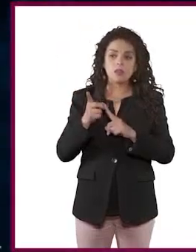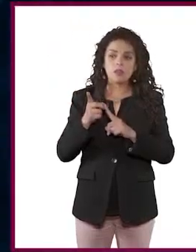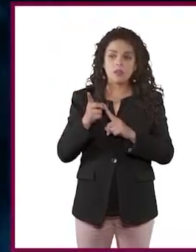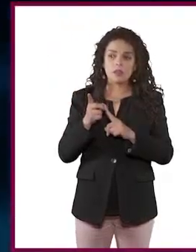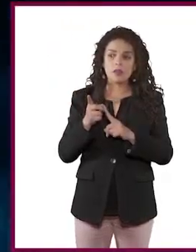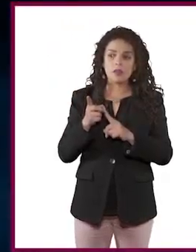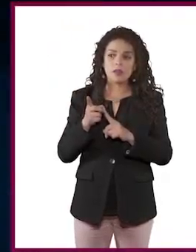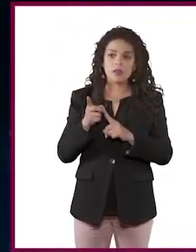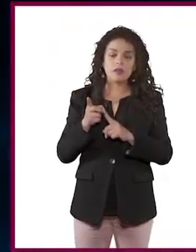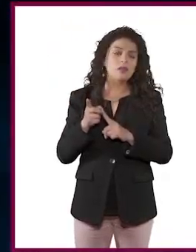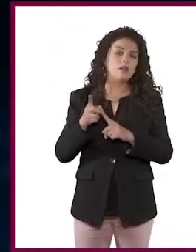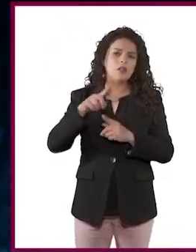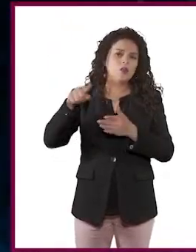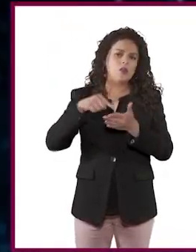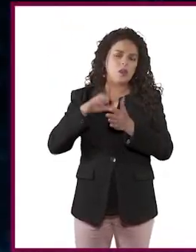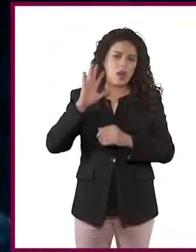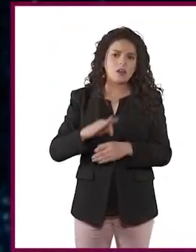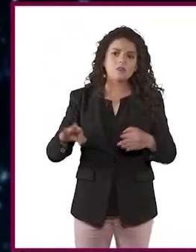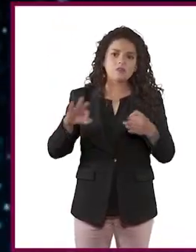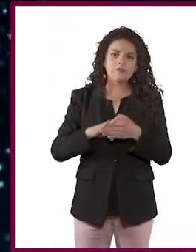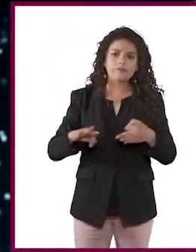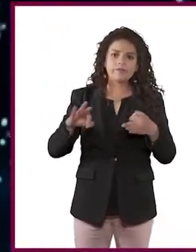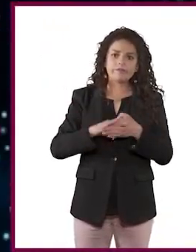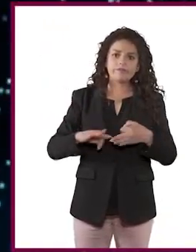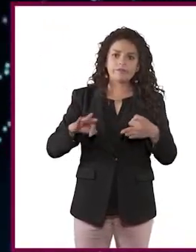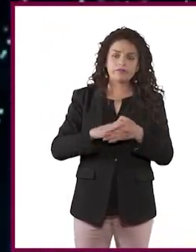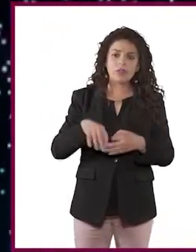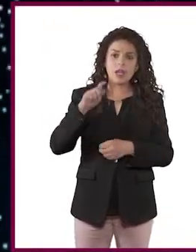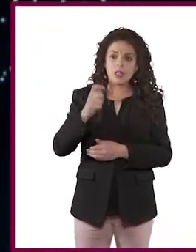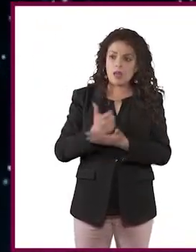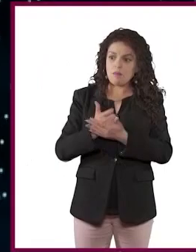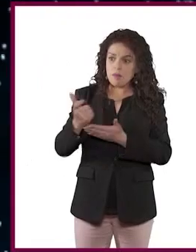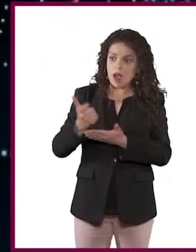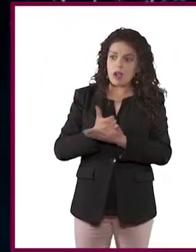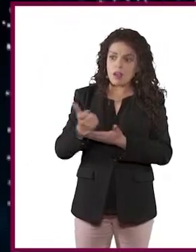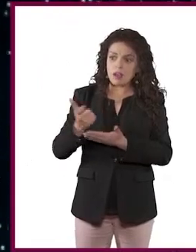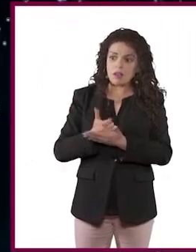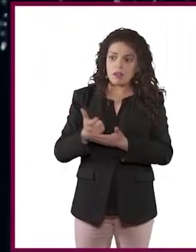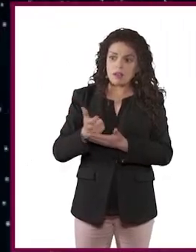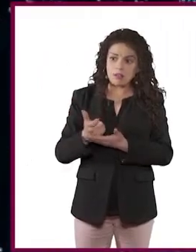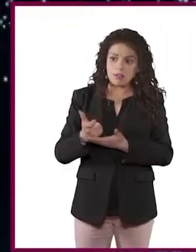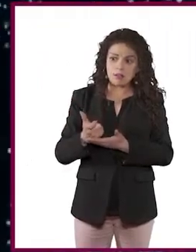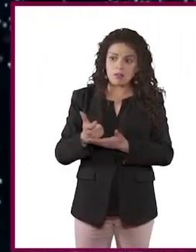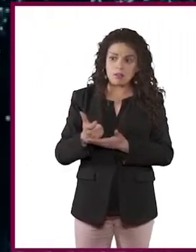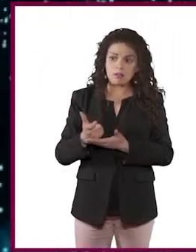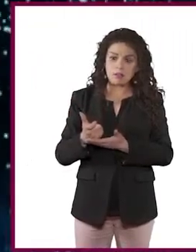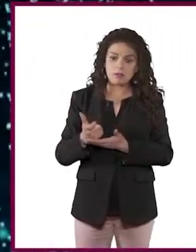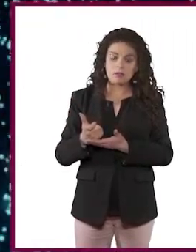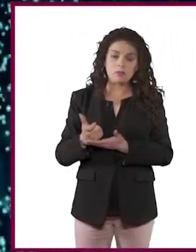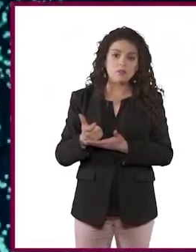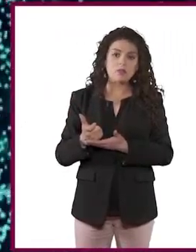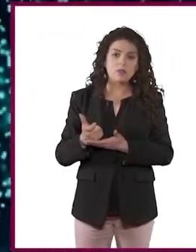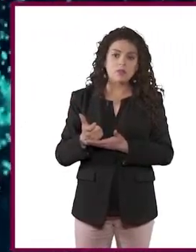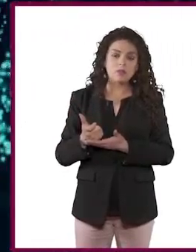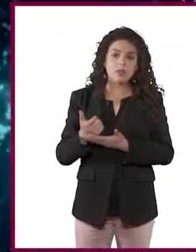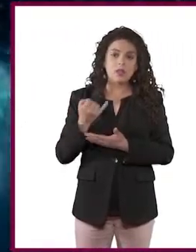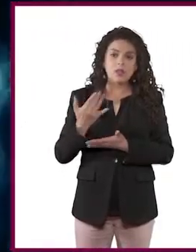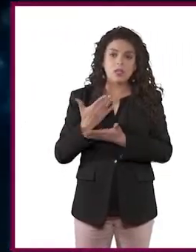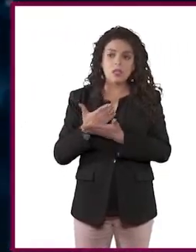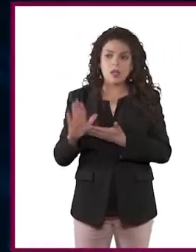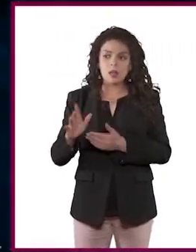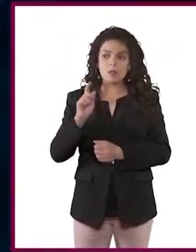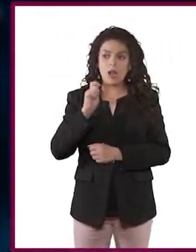estudiando, y llegó un momento en el que a cada rato sus lapsos de pago, a cada rato se los estaban prolongando, y más aparte le